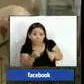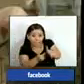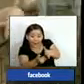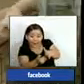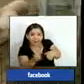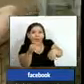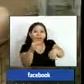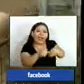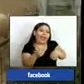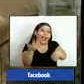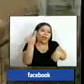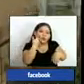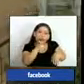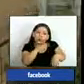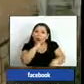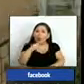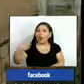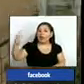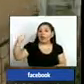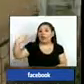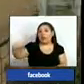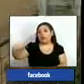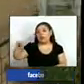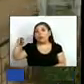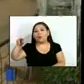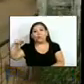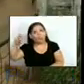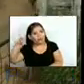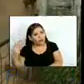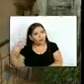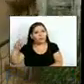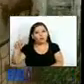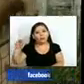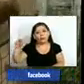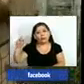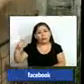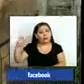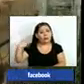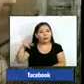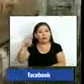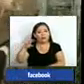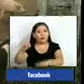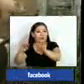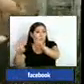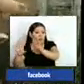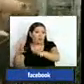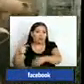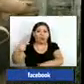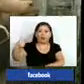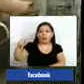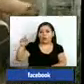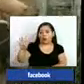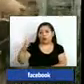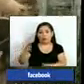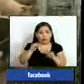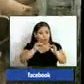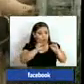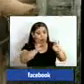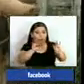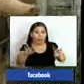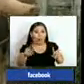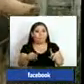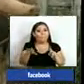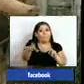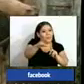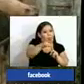la gripe porcina H1N1 que causó una pandemia global en 2009. G4 ya parece haber infectado a humanos en